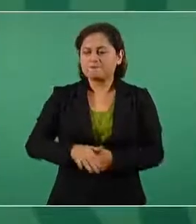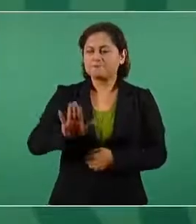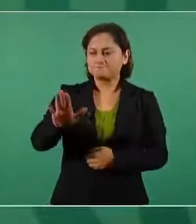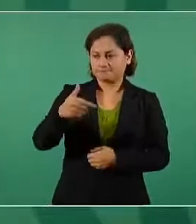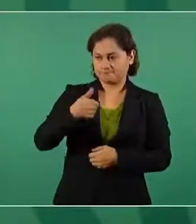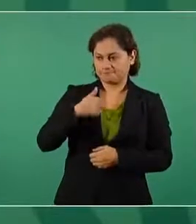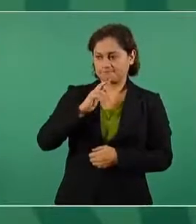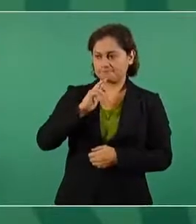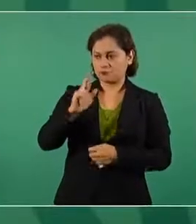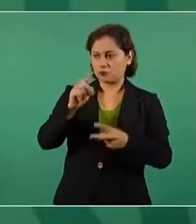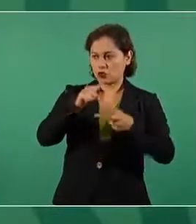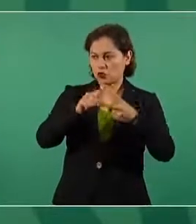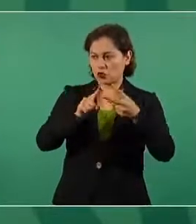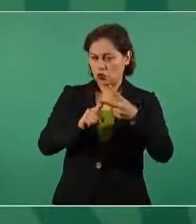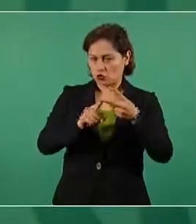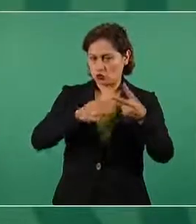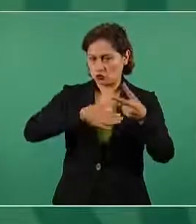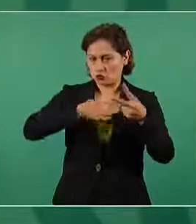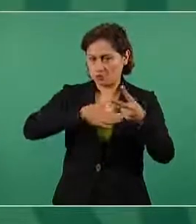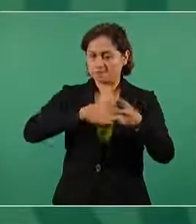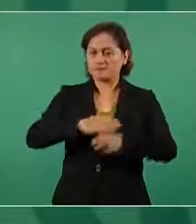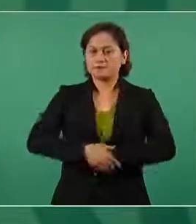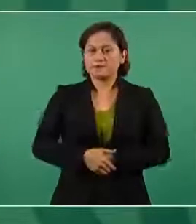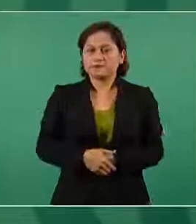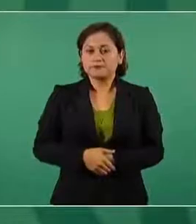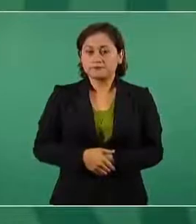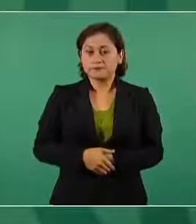eso. Hay ahora